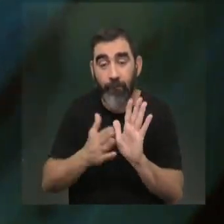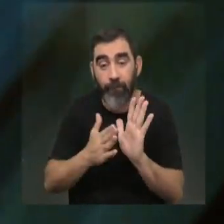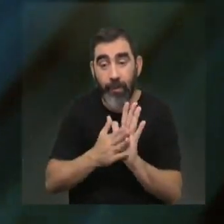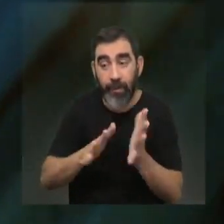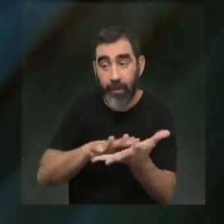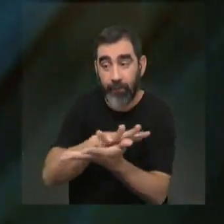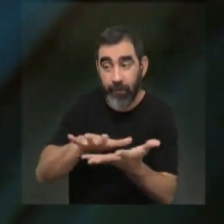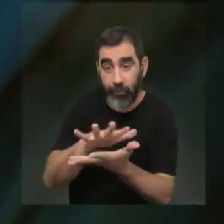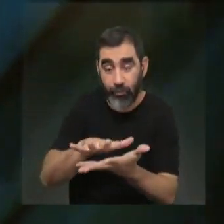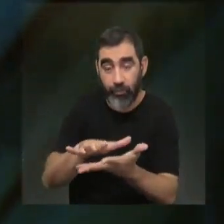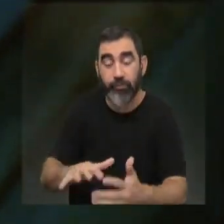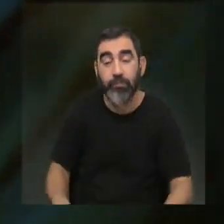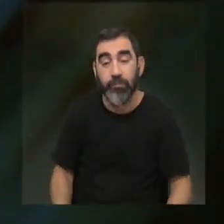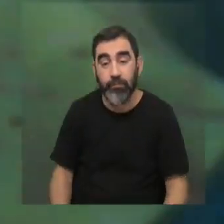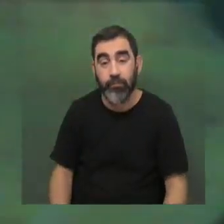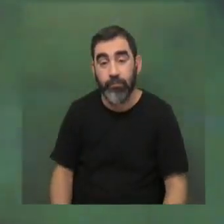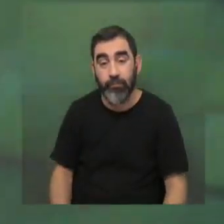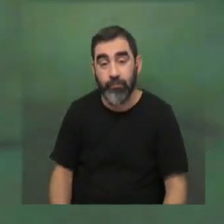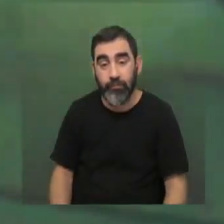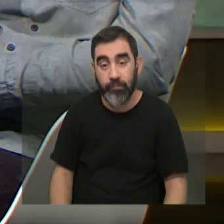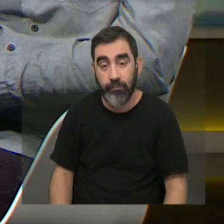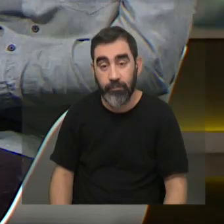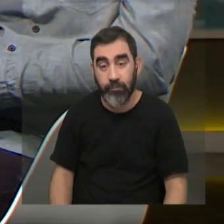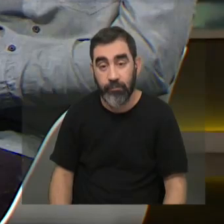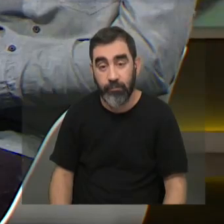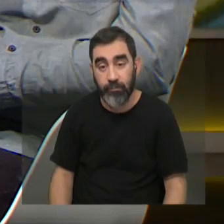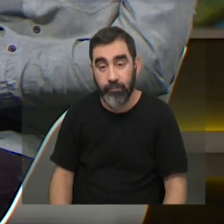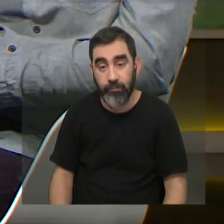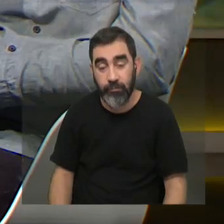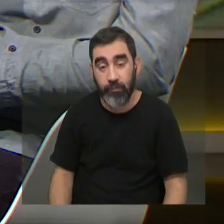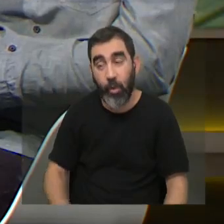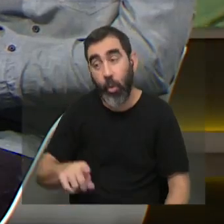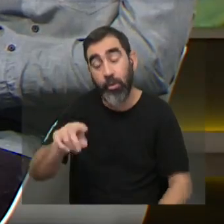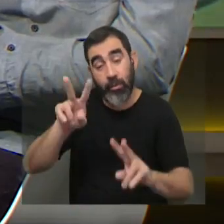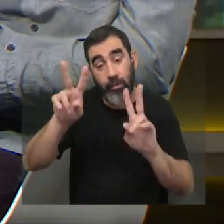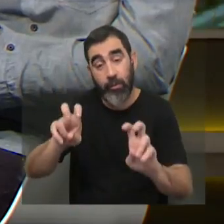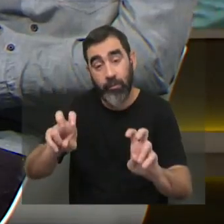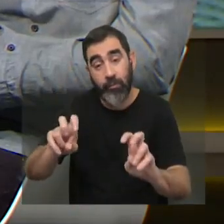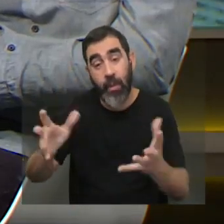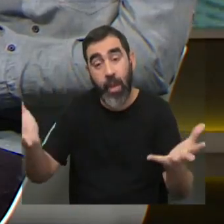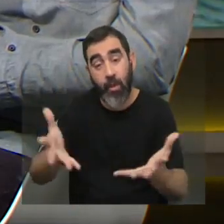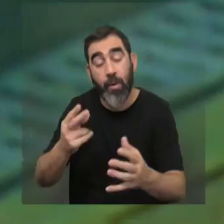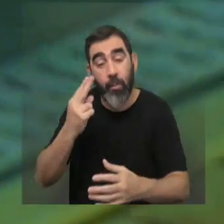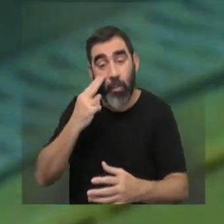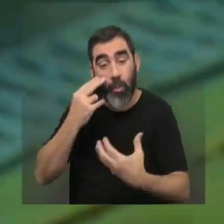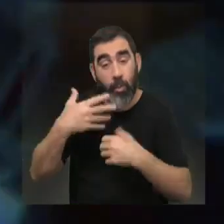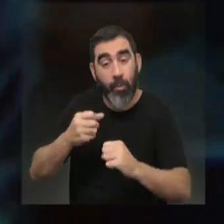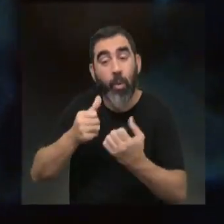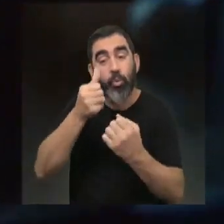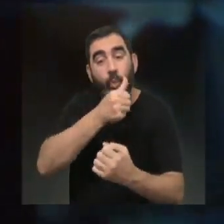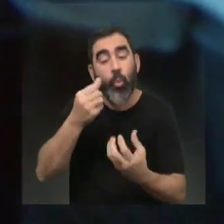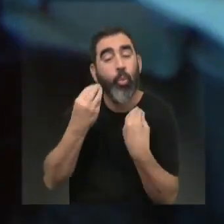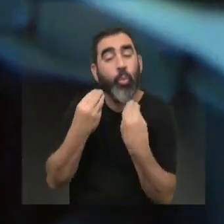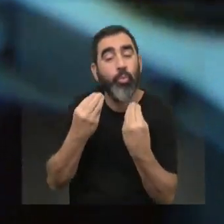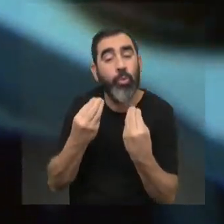¿no? Bueno, ahora debugging, el otro tema es, bueno, ahora encontramos el problema, ¿cómo lo vamos a solucionar?